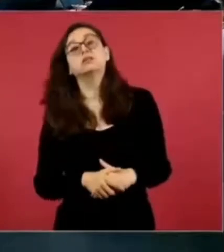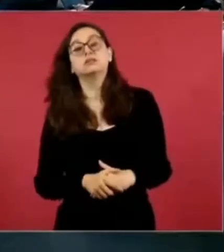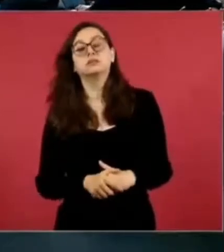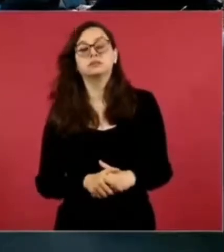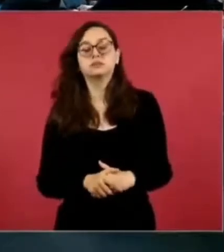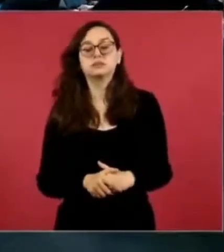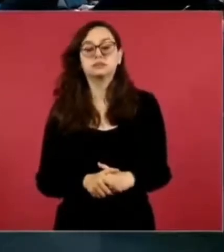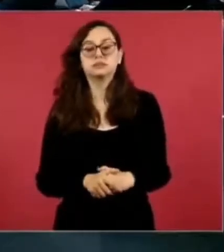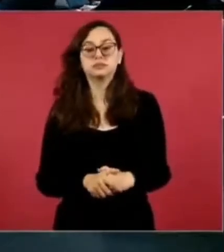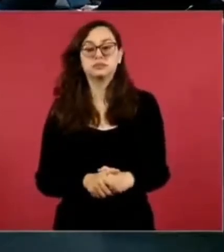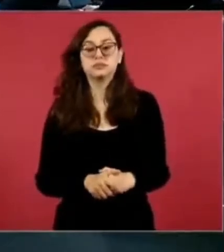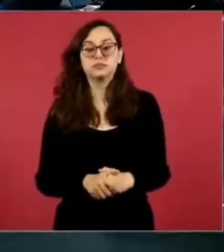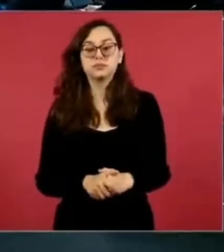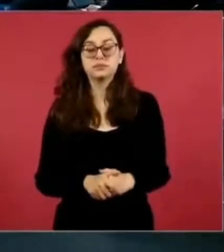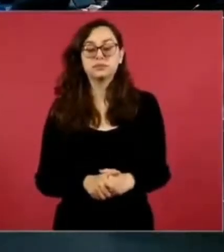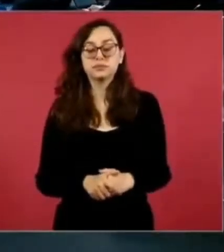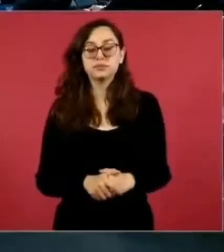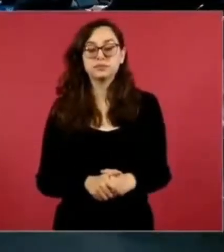Porque